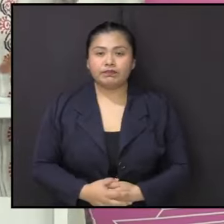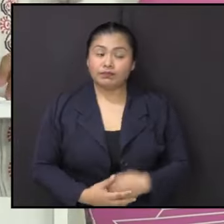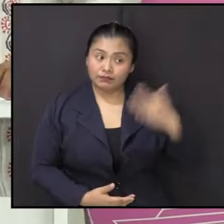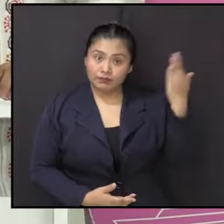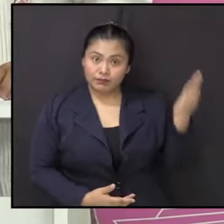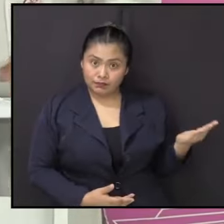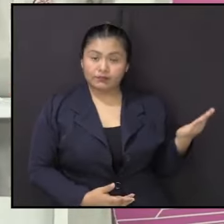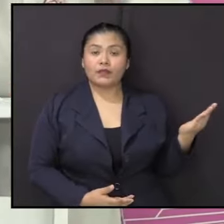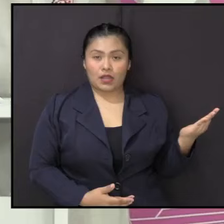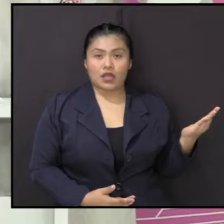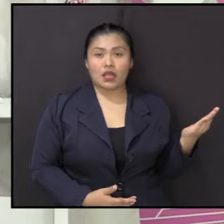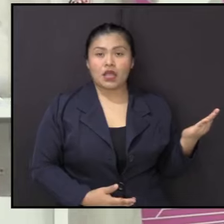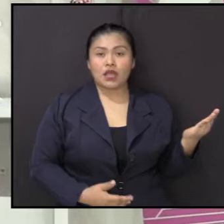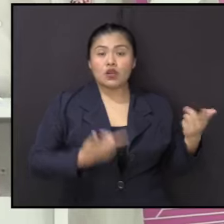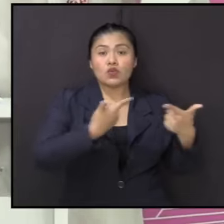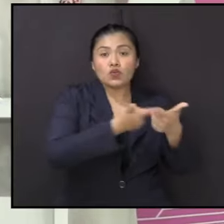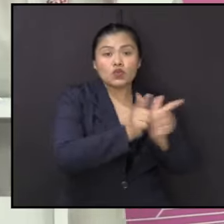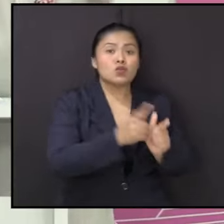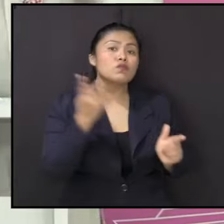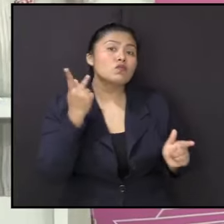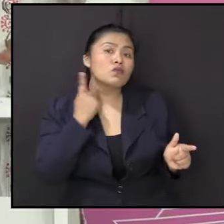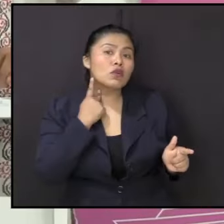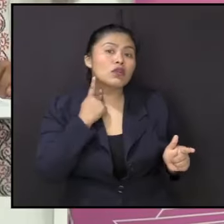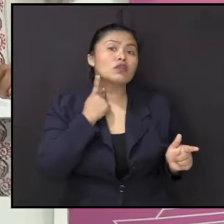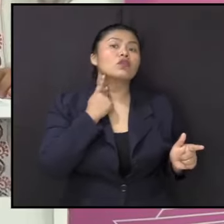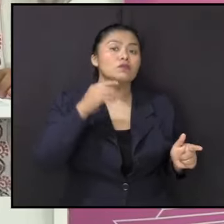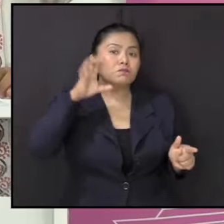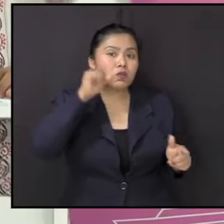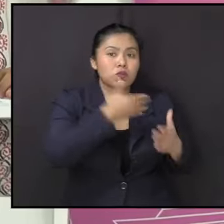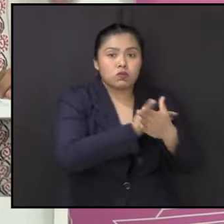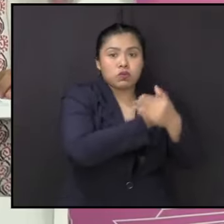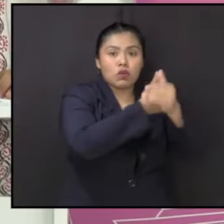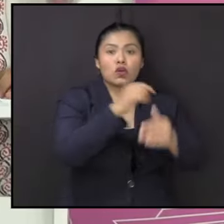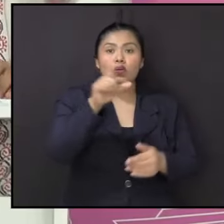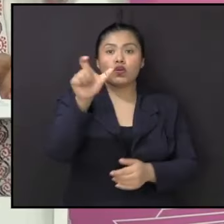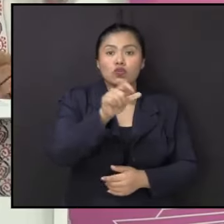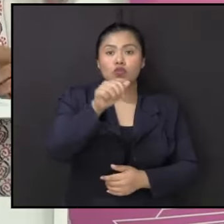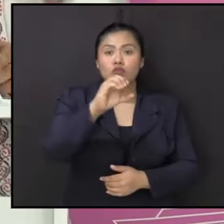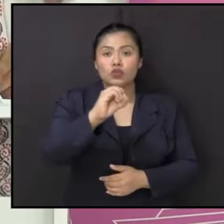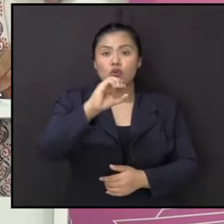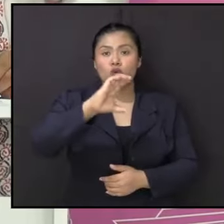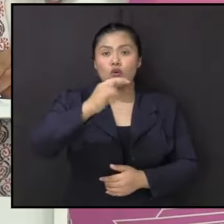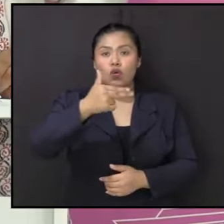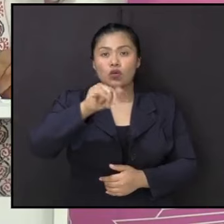la candidata de Movimiento Ciudadano, Xóchitl Arbezú Lago. Bienvenida.